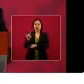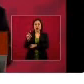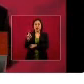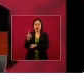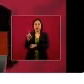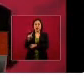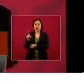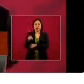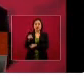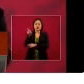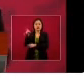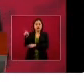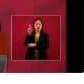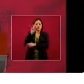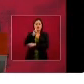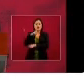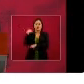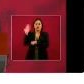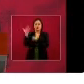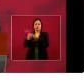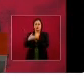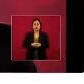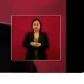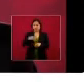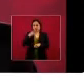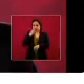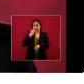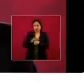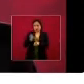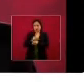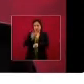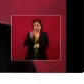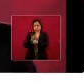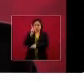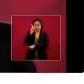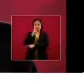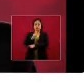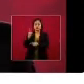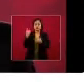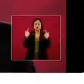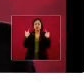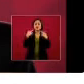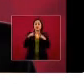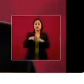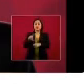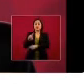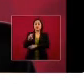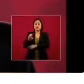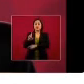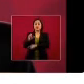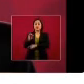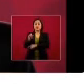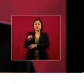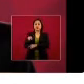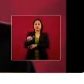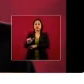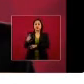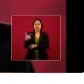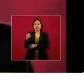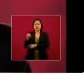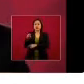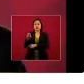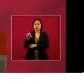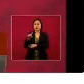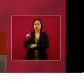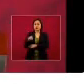educación además de que si obviamente es maestra ello estuvo bajo el sindicato nacional de trabajadores de la educación en